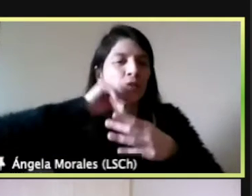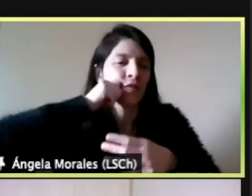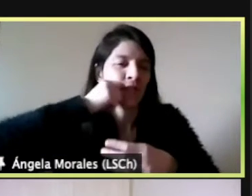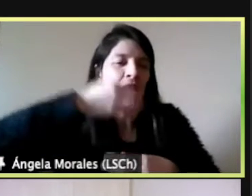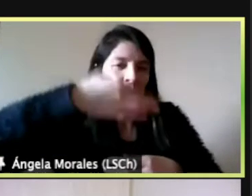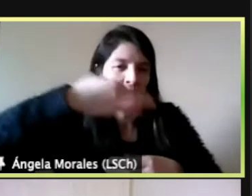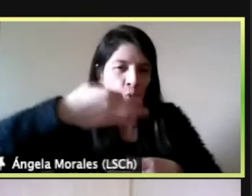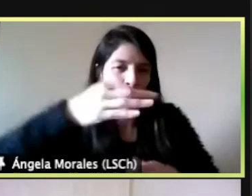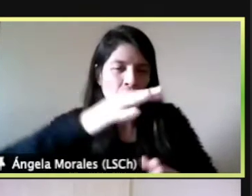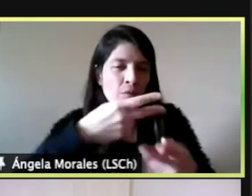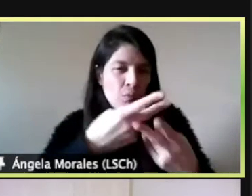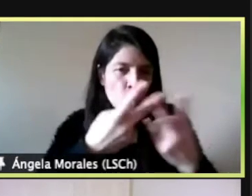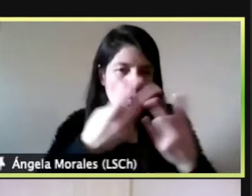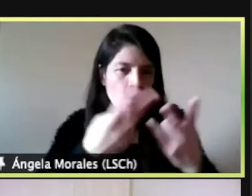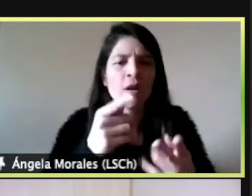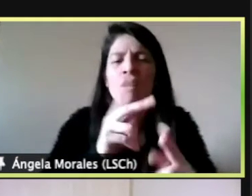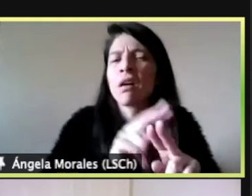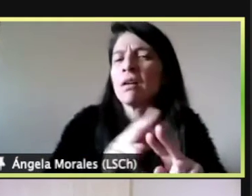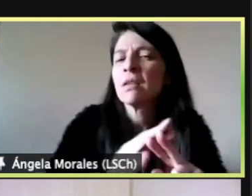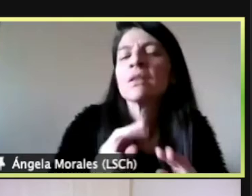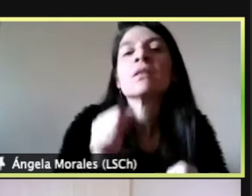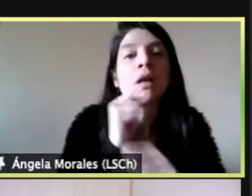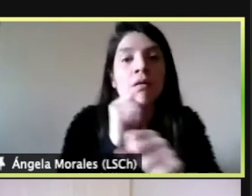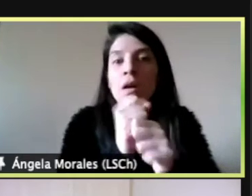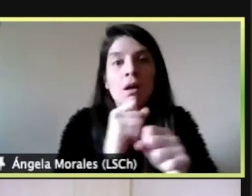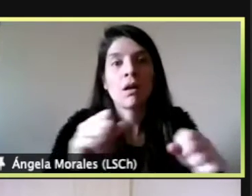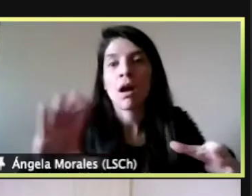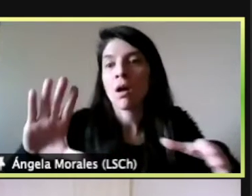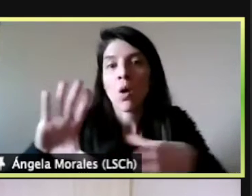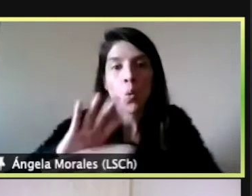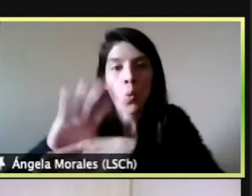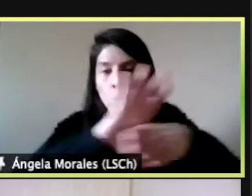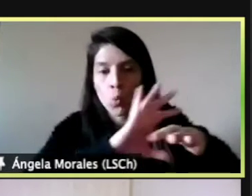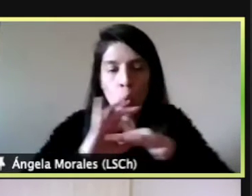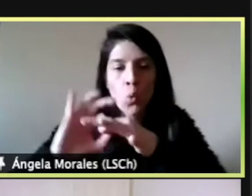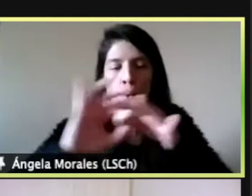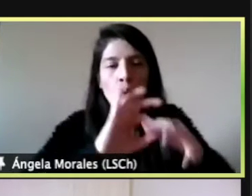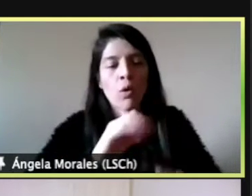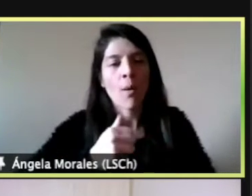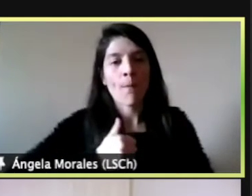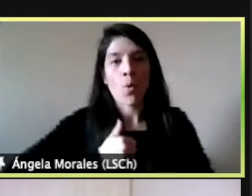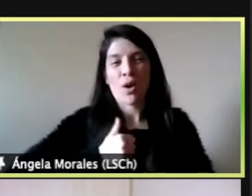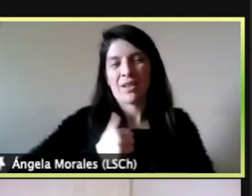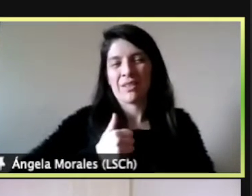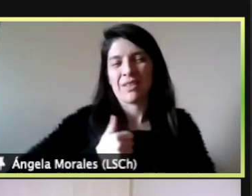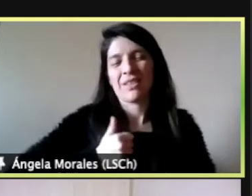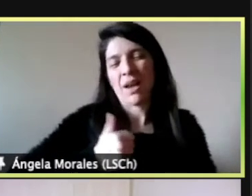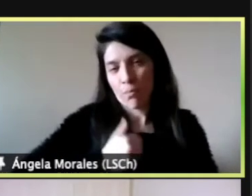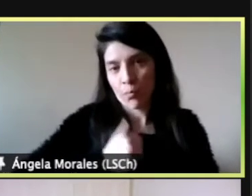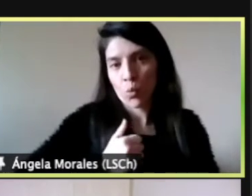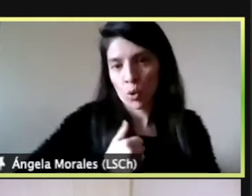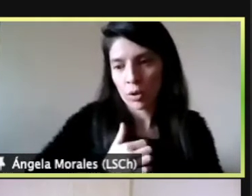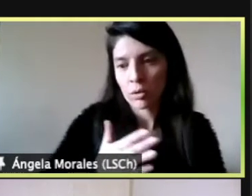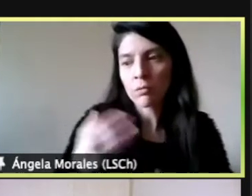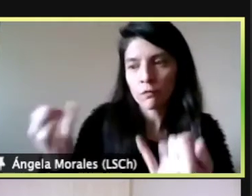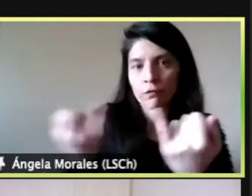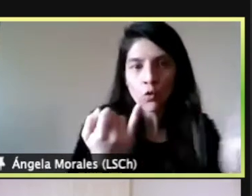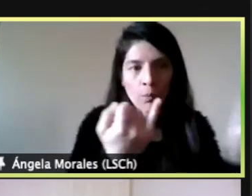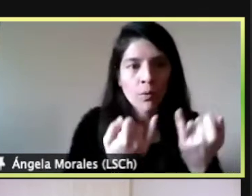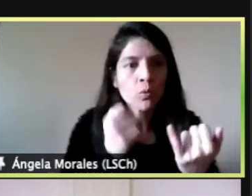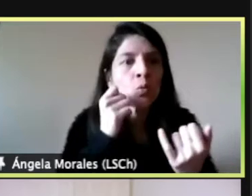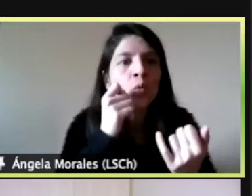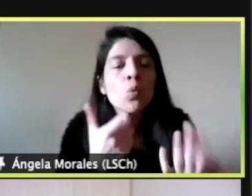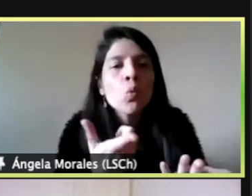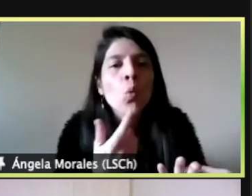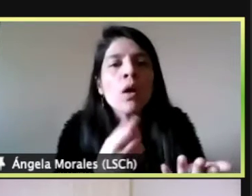conjunto con todas las policías y nos entrega información sobre los delitos que existen dentro de cada uno de las